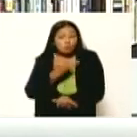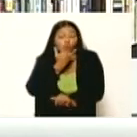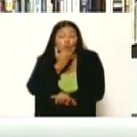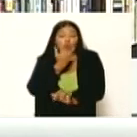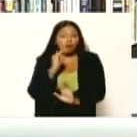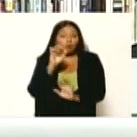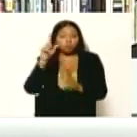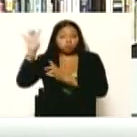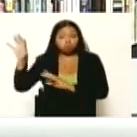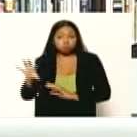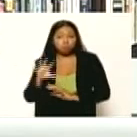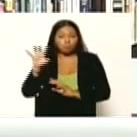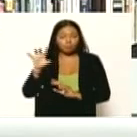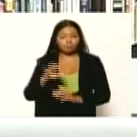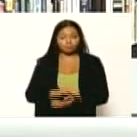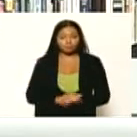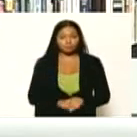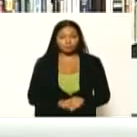Equivocadamente.